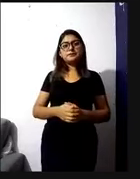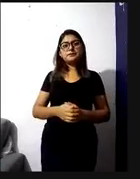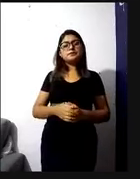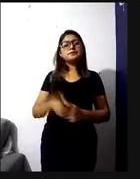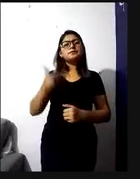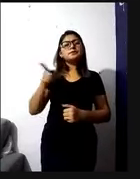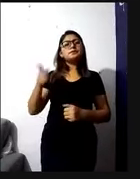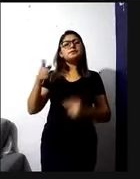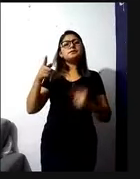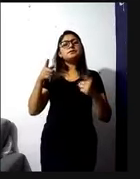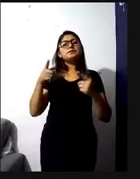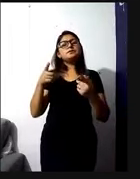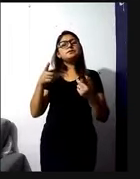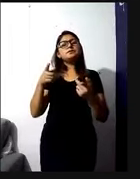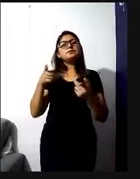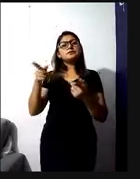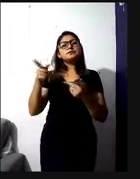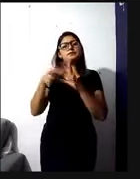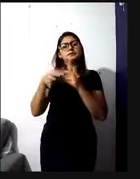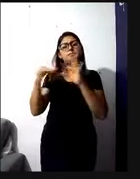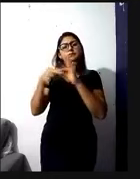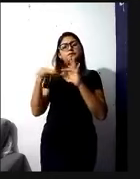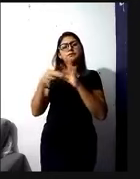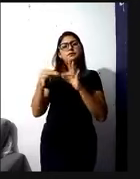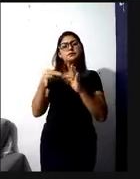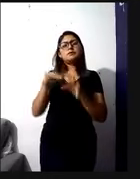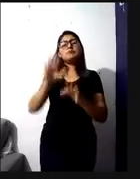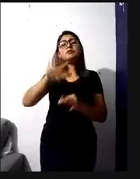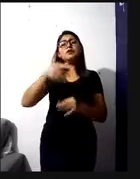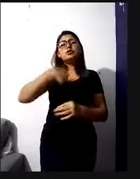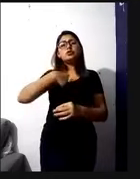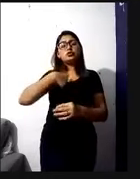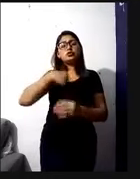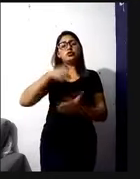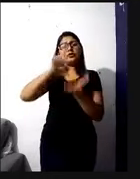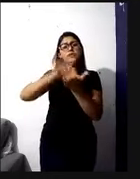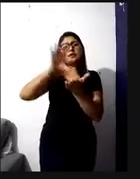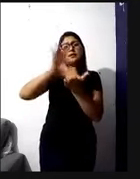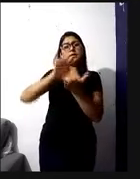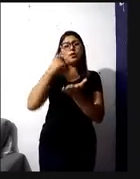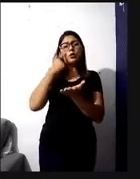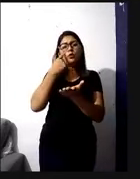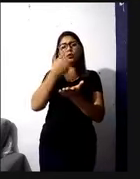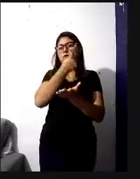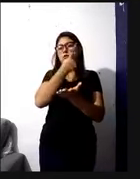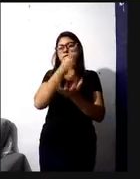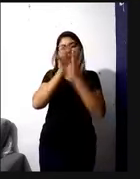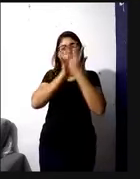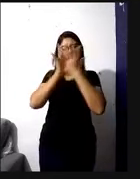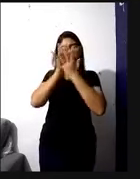persona. Yo soy una persona con debilidad visual o discapacidad visual.